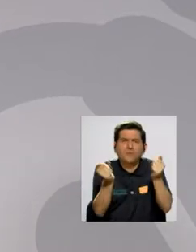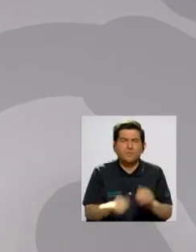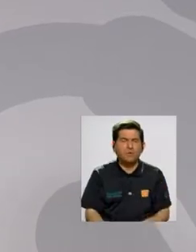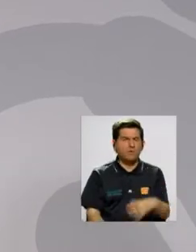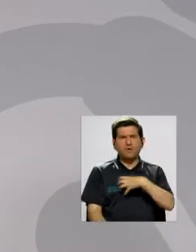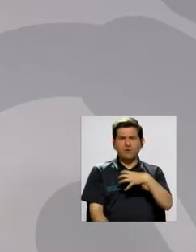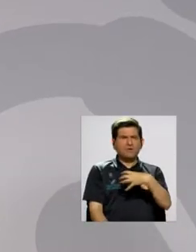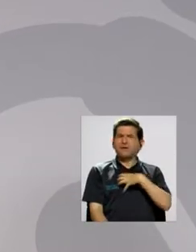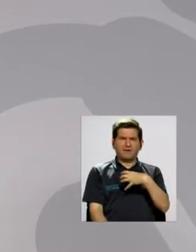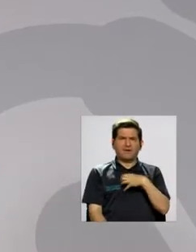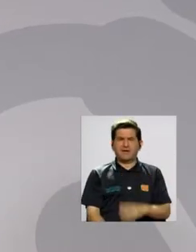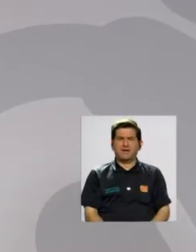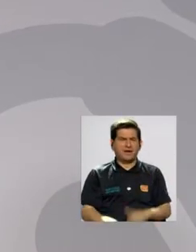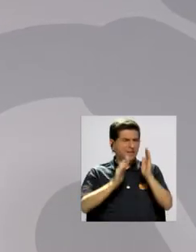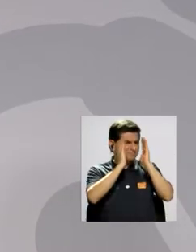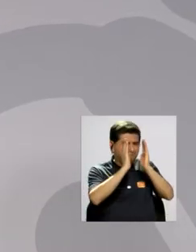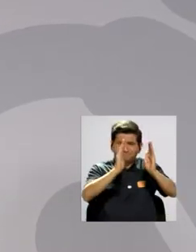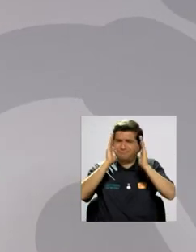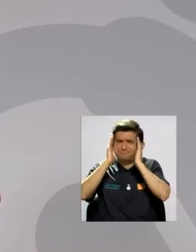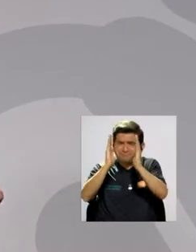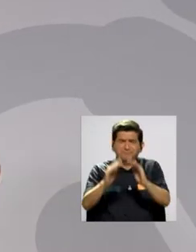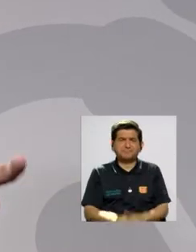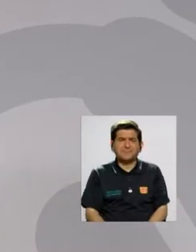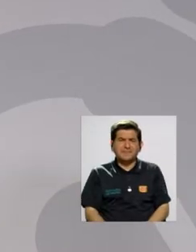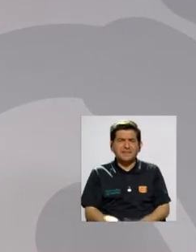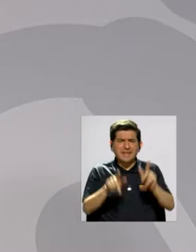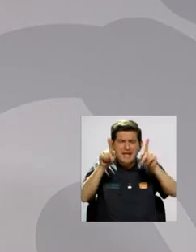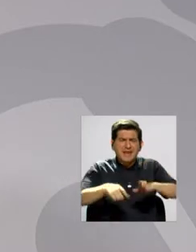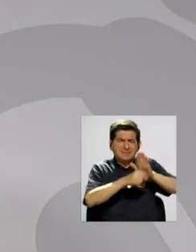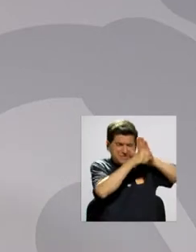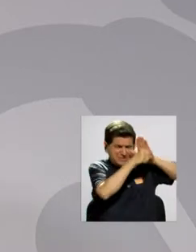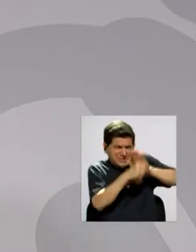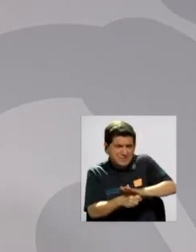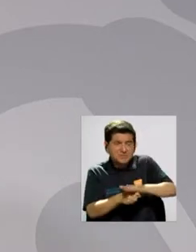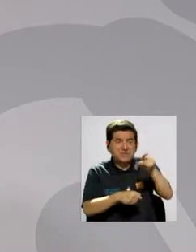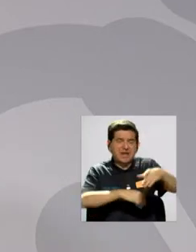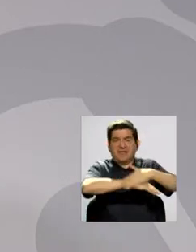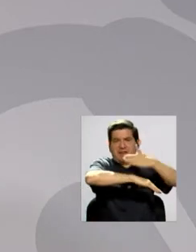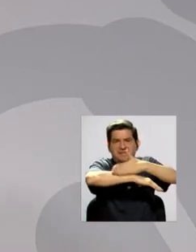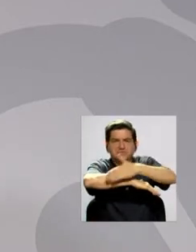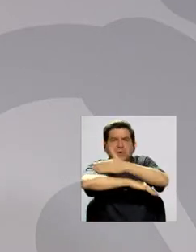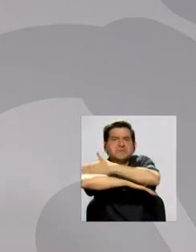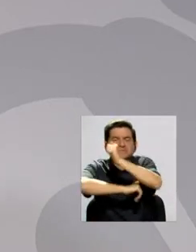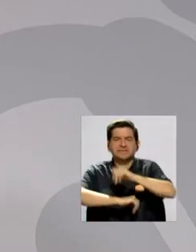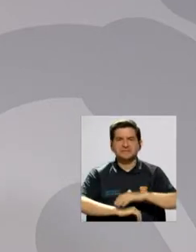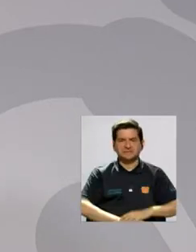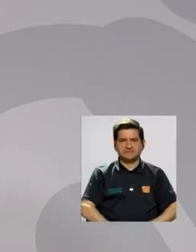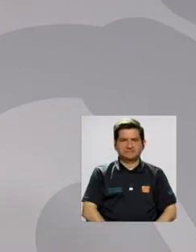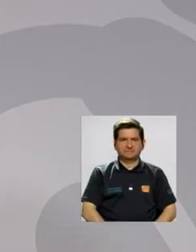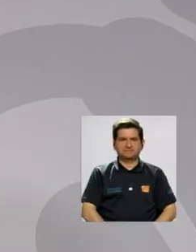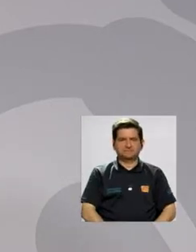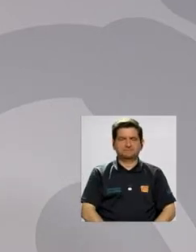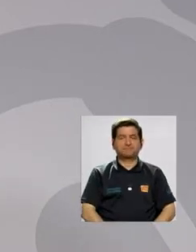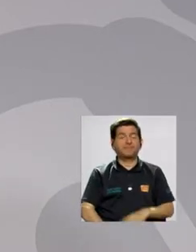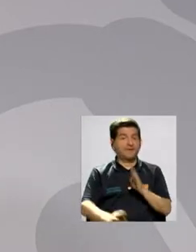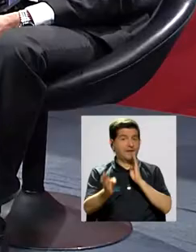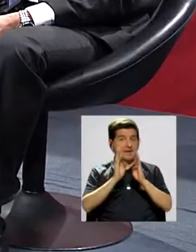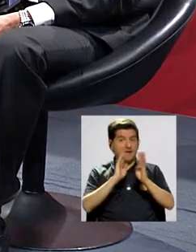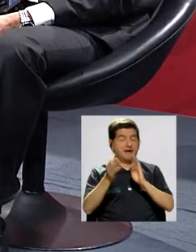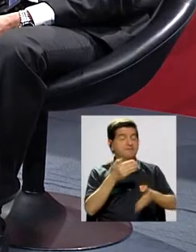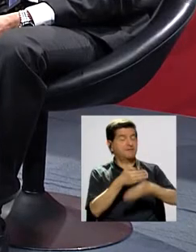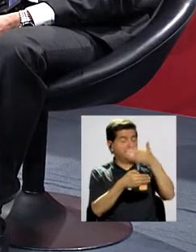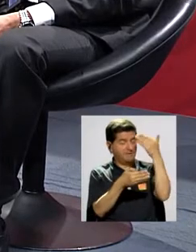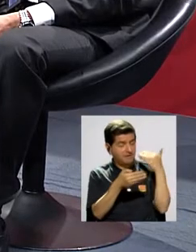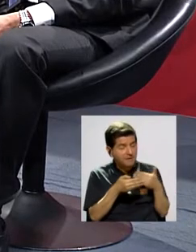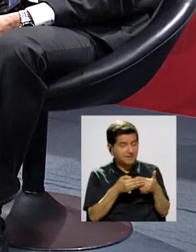reclamo cuando no se le ha atendido al oprimido y al que está en la costa? Sí, por eso es que hablábamos en su